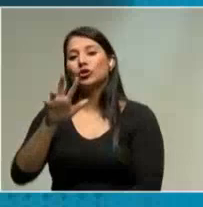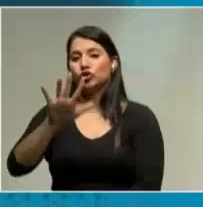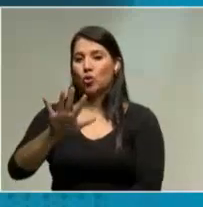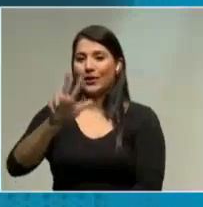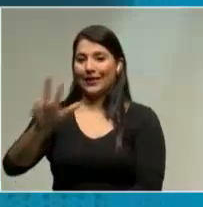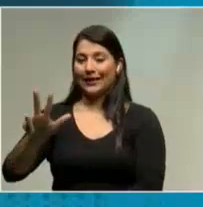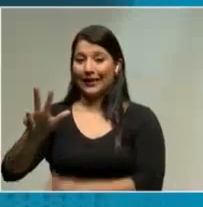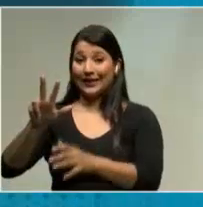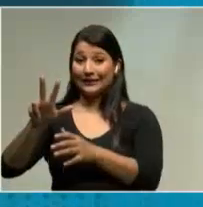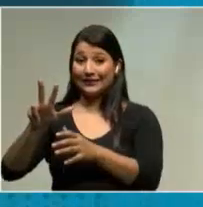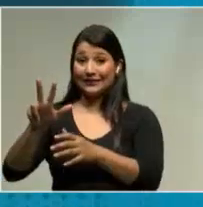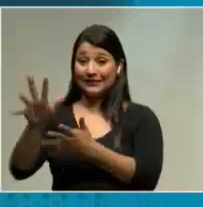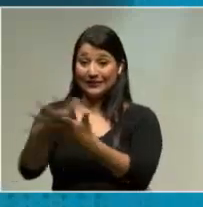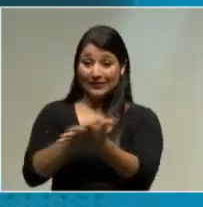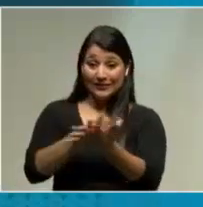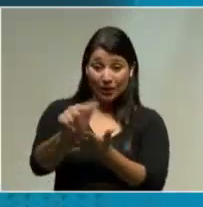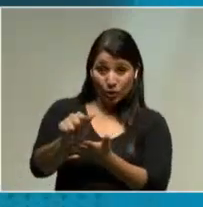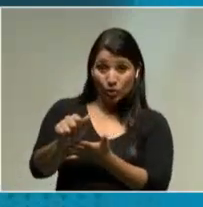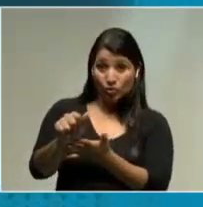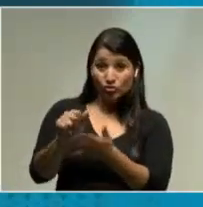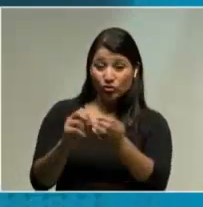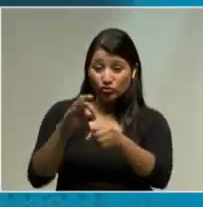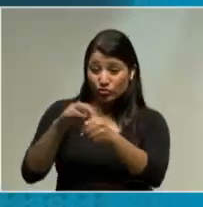5.245.553 plantas destruidas en